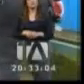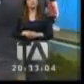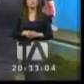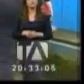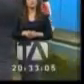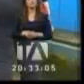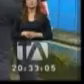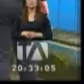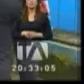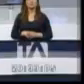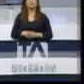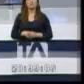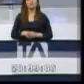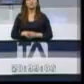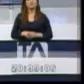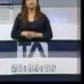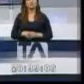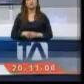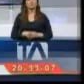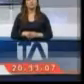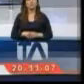Sánchez, 24 horas.